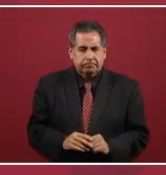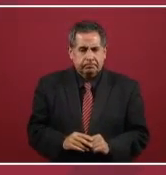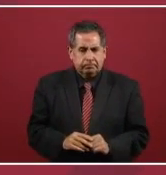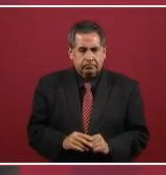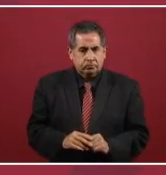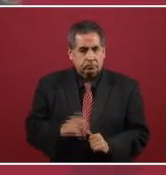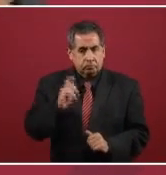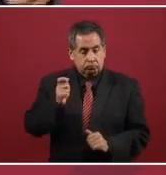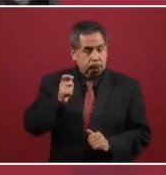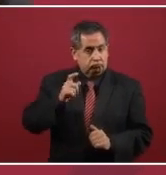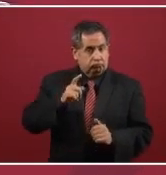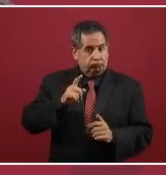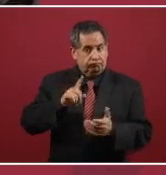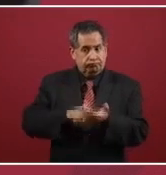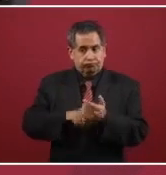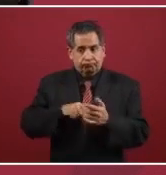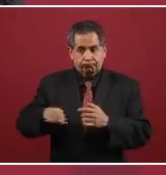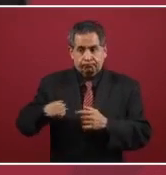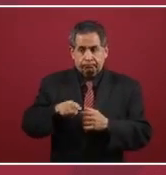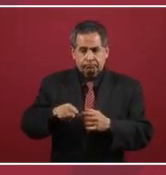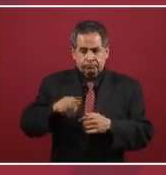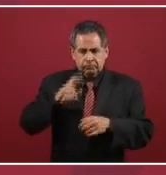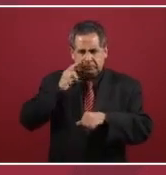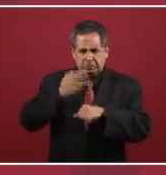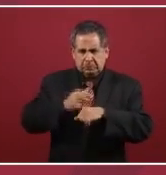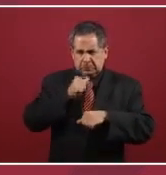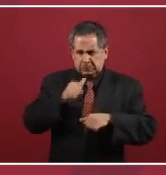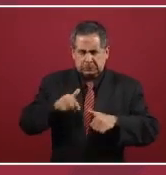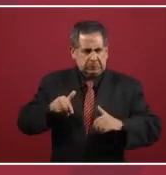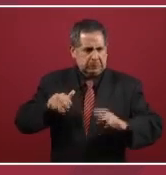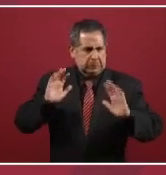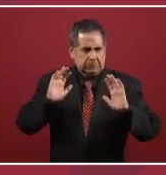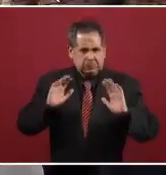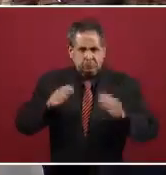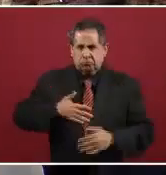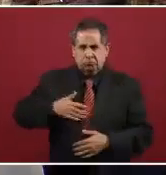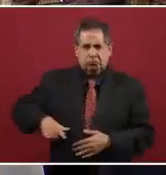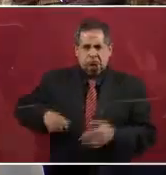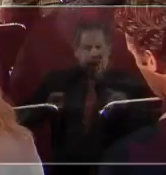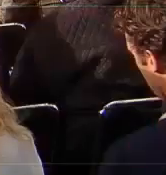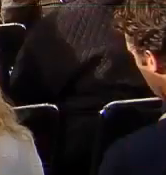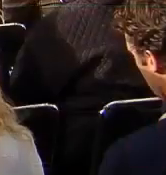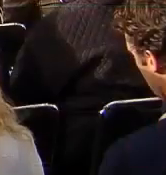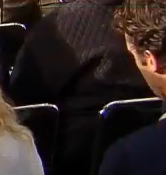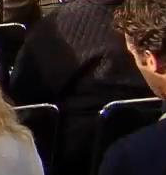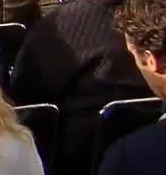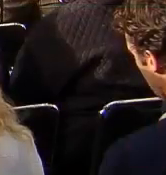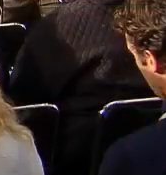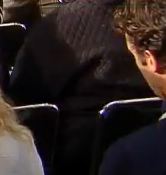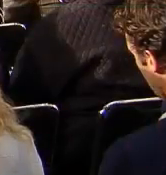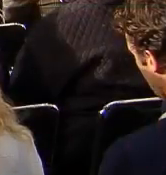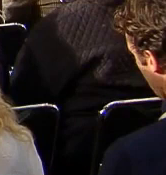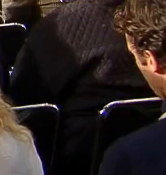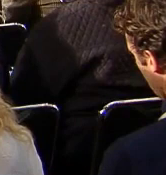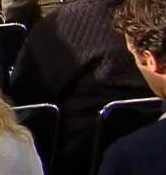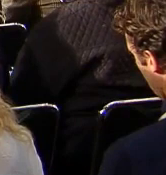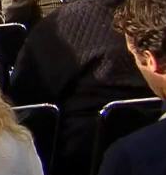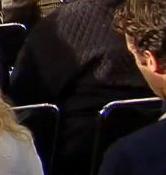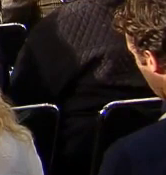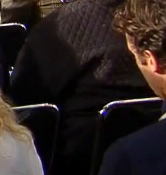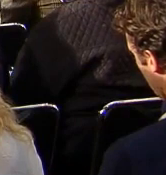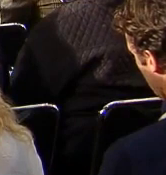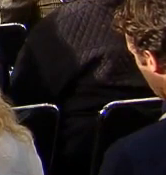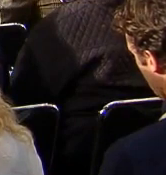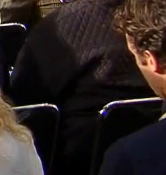se está sin una responsabilidad de Estado, pues entonces se puede actuar de otra